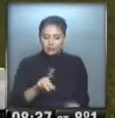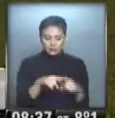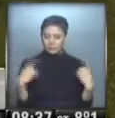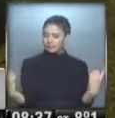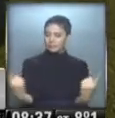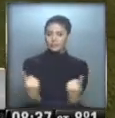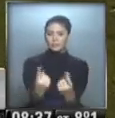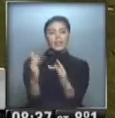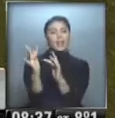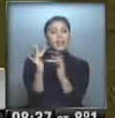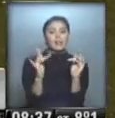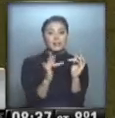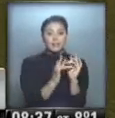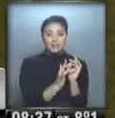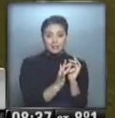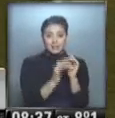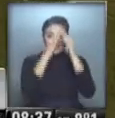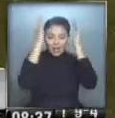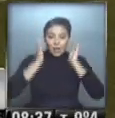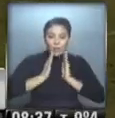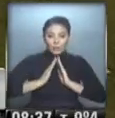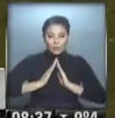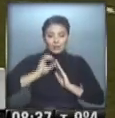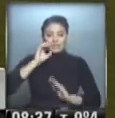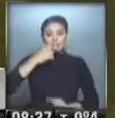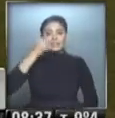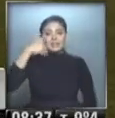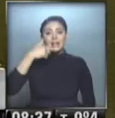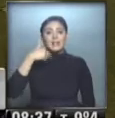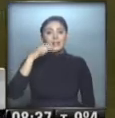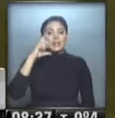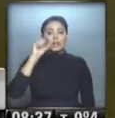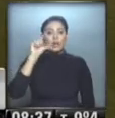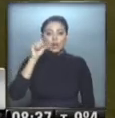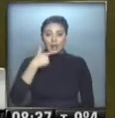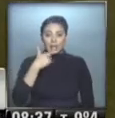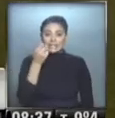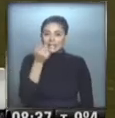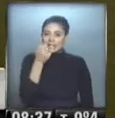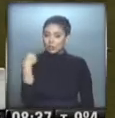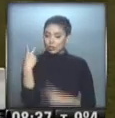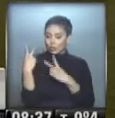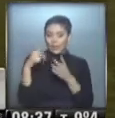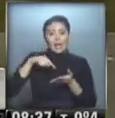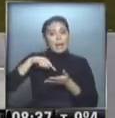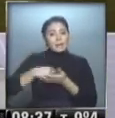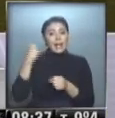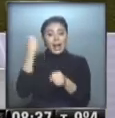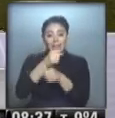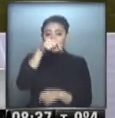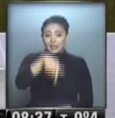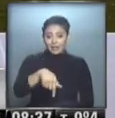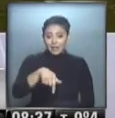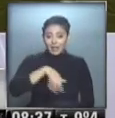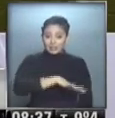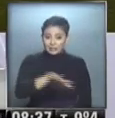del santuario de la virgen de san nicolás que casi les diría el viaje que hicimos desde la capital federal hasta aquí